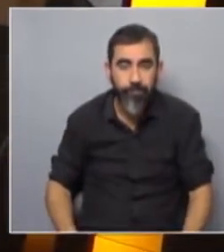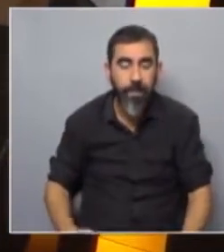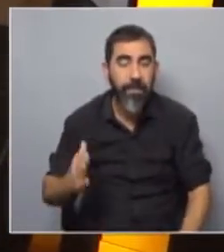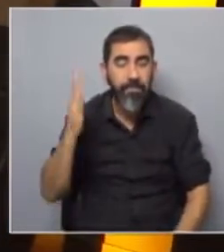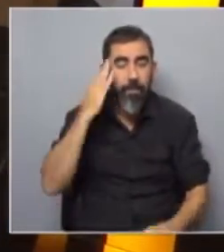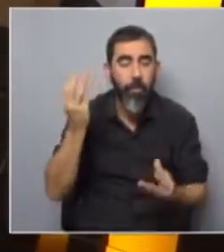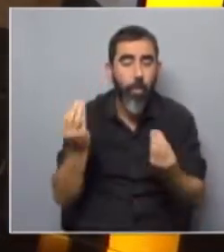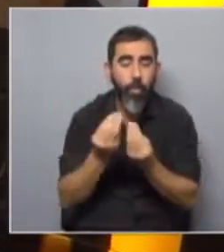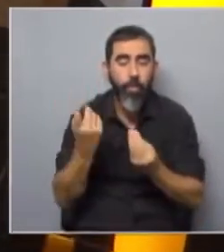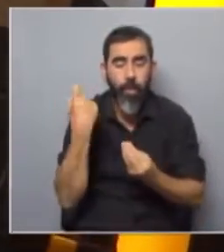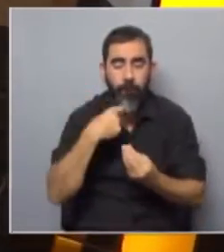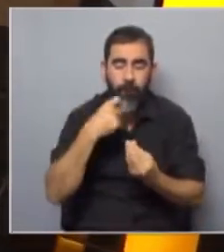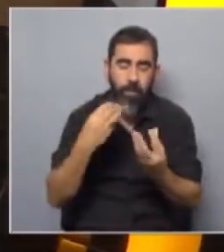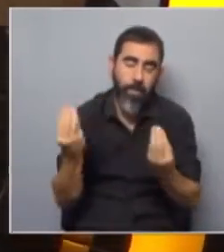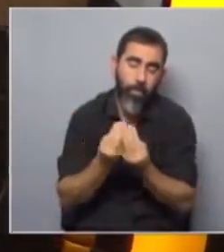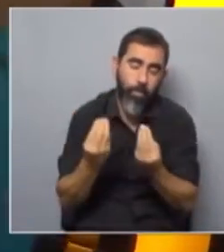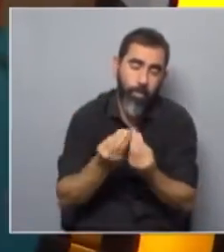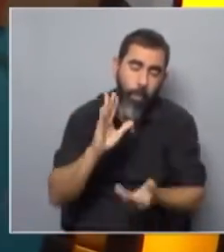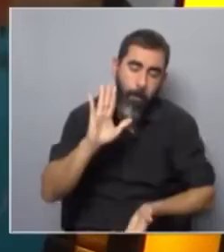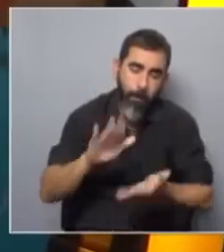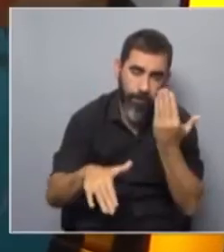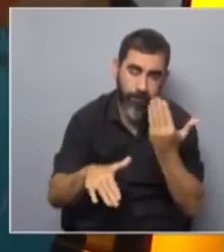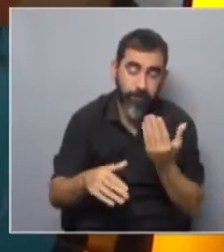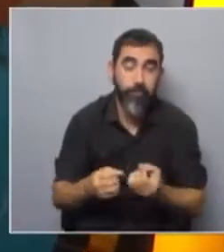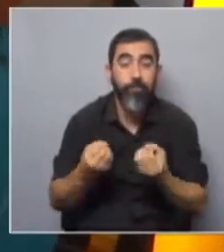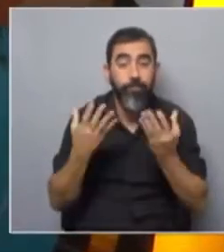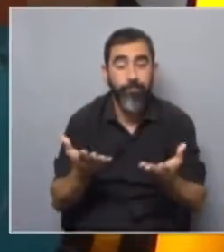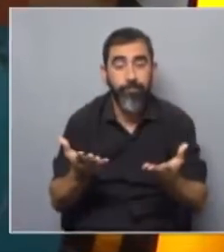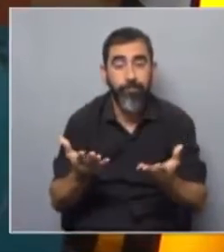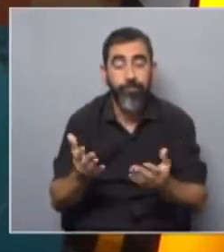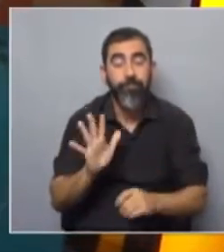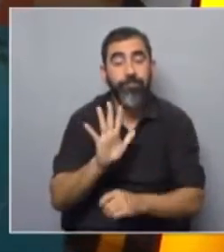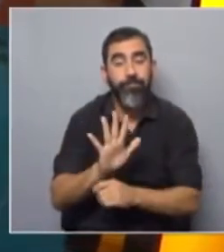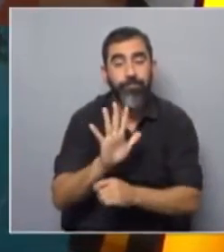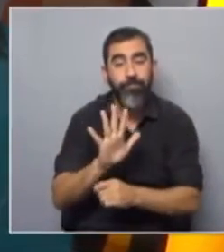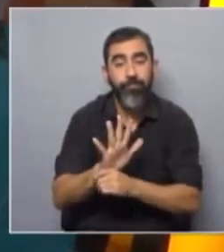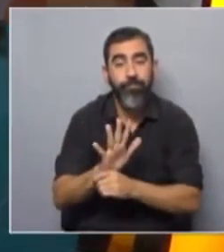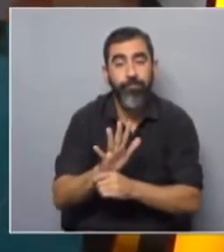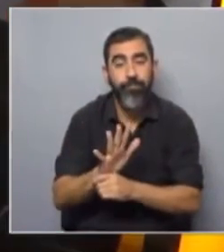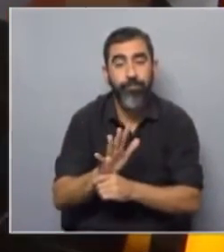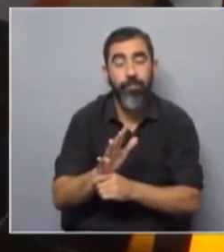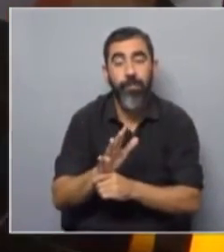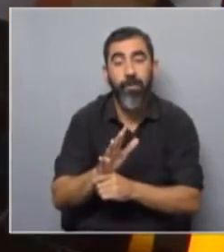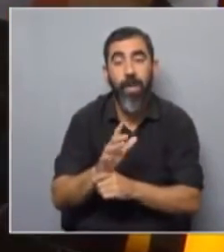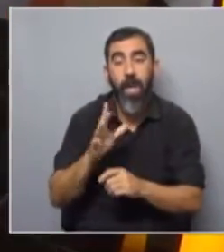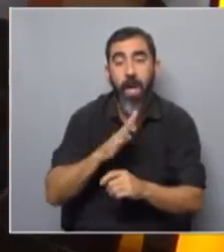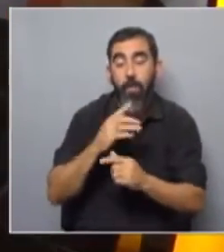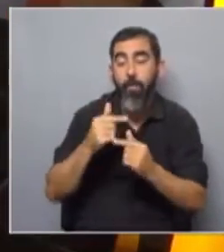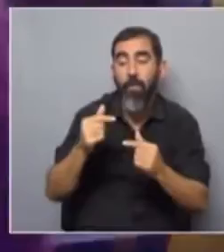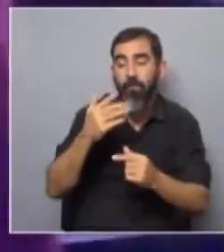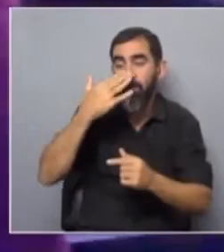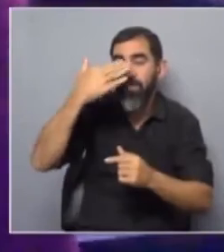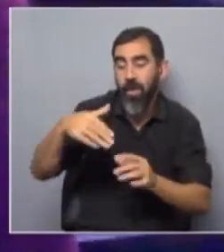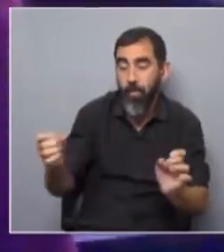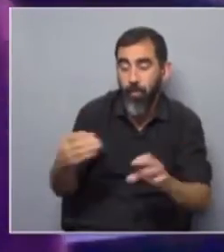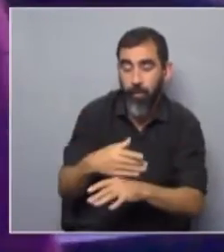nos falta muchísimo más, porque de alguna manera es como que uno, es como una receta y uno tiene el producto final.